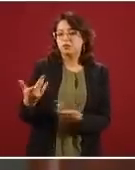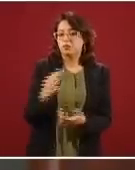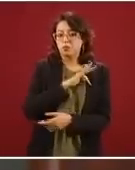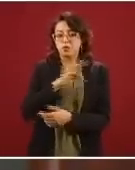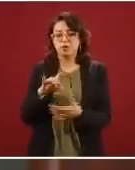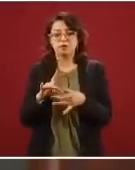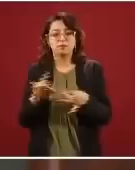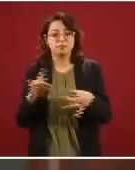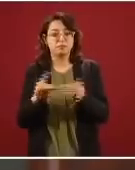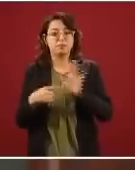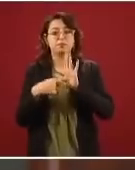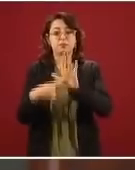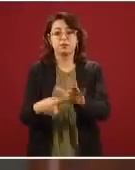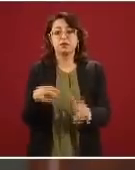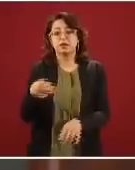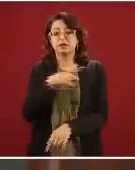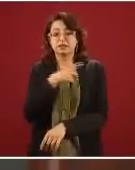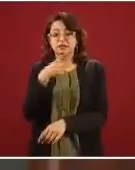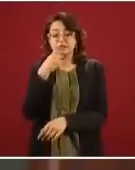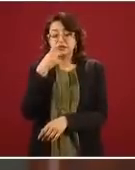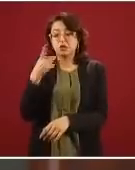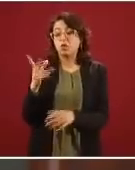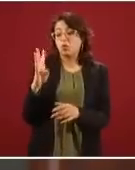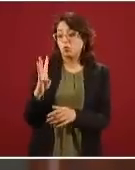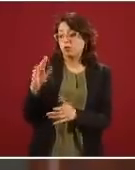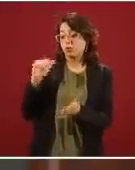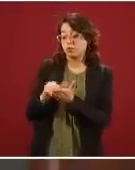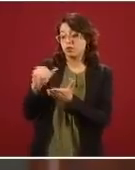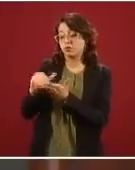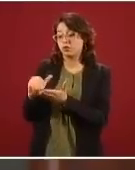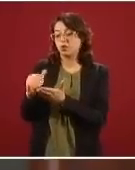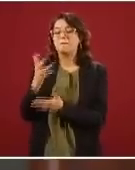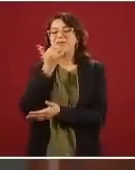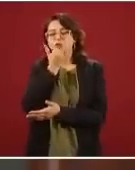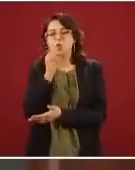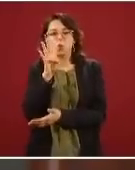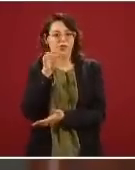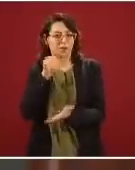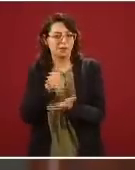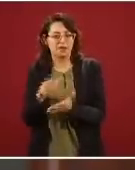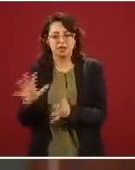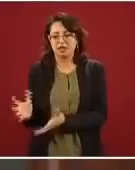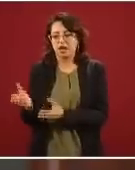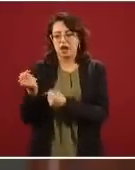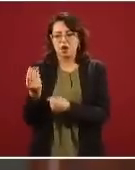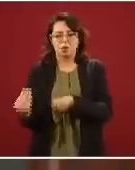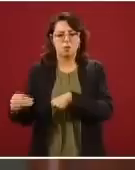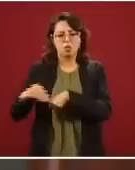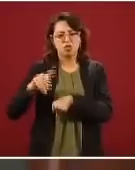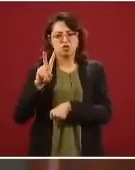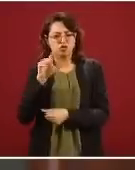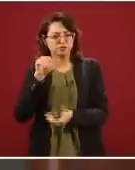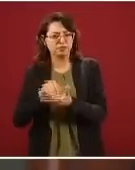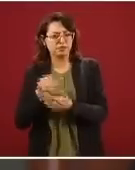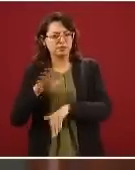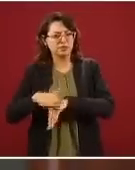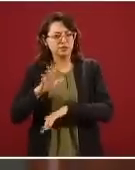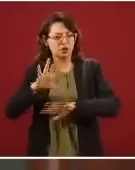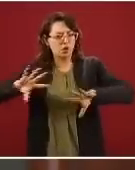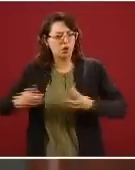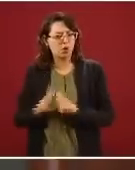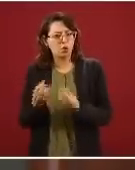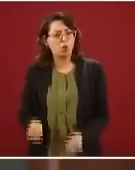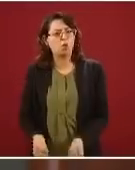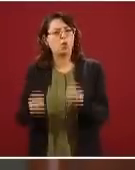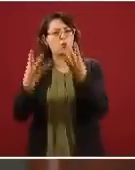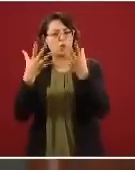avión, nos decían que ya había 4,000,000 recuperados, y ahorita nos están diciendo 4,000, perdón, y ahorita nos están diciendo que hay 2,000 más. ¿Cuánto es lo que ya se ha recuperado de la